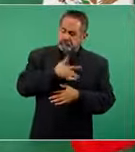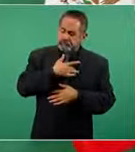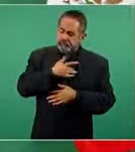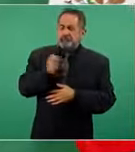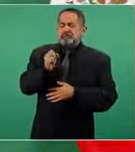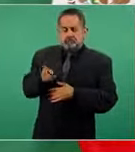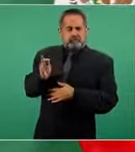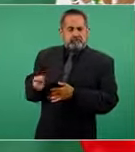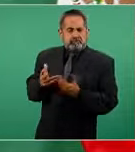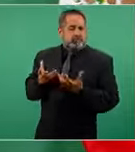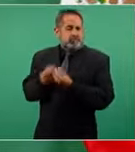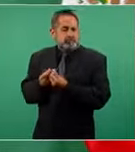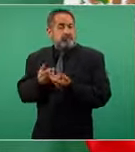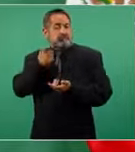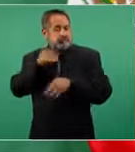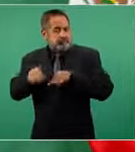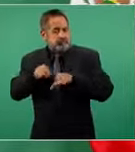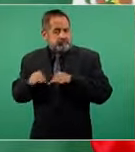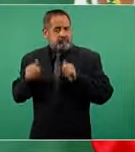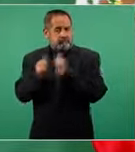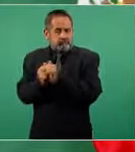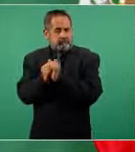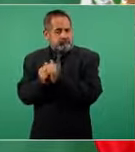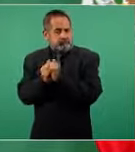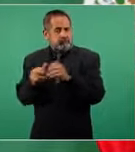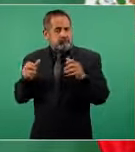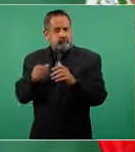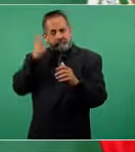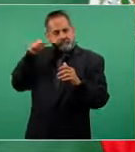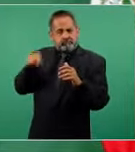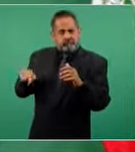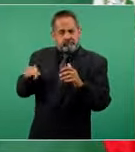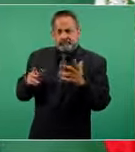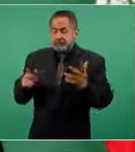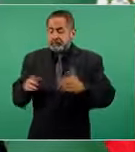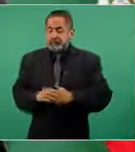y logremos trabajar de manera conjunta, porque